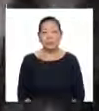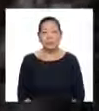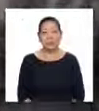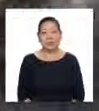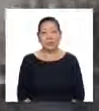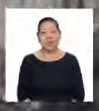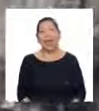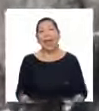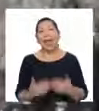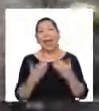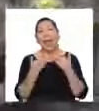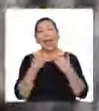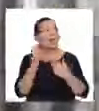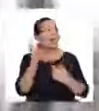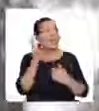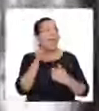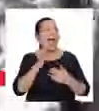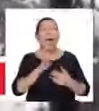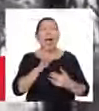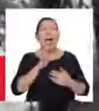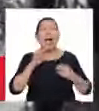¡Y se vino la lluvia!